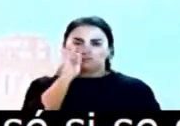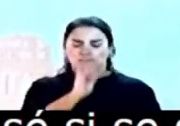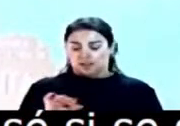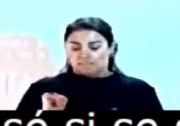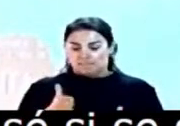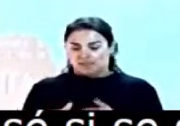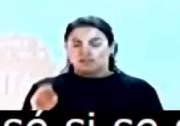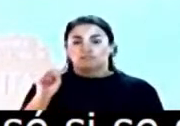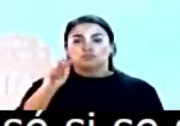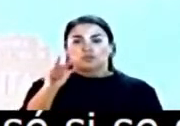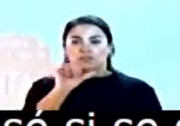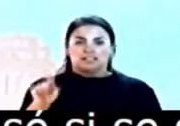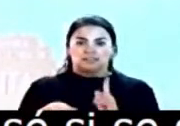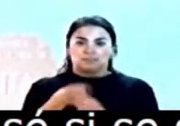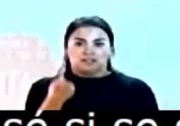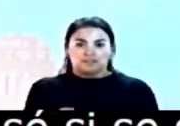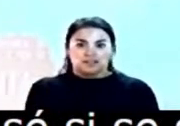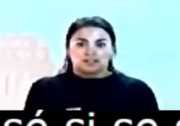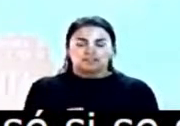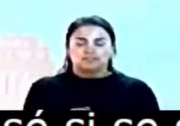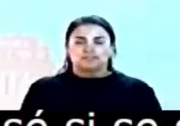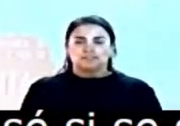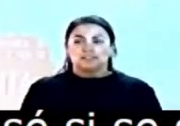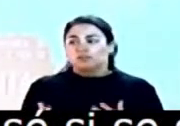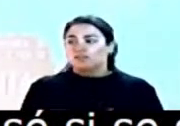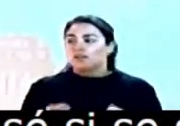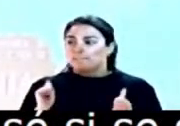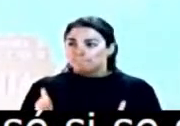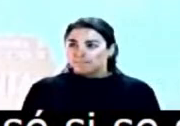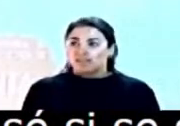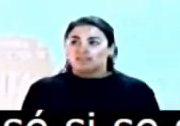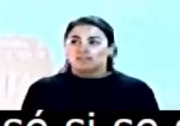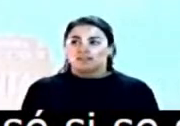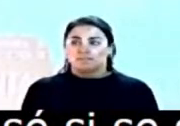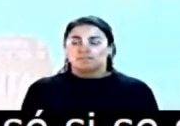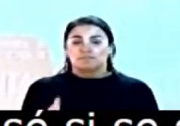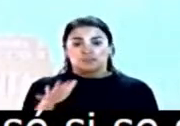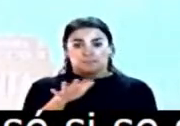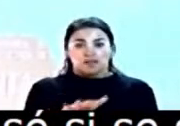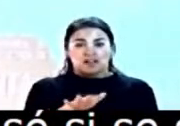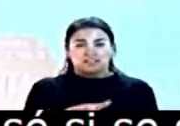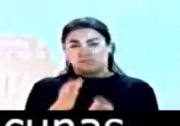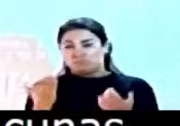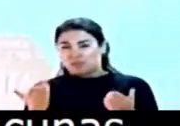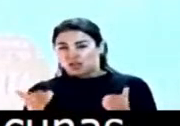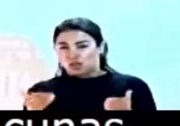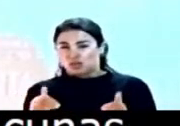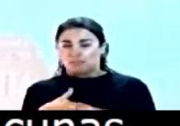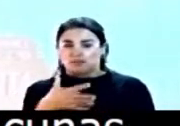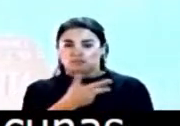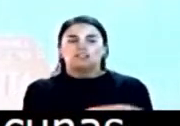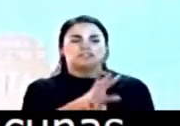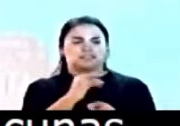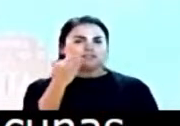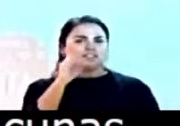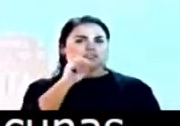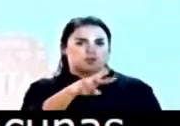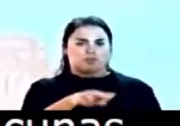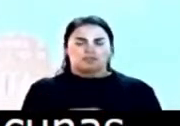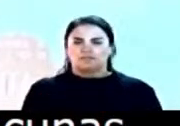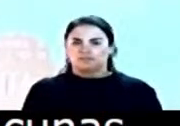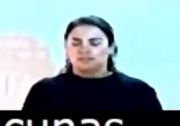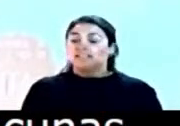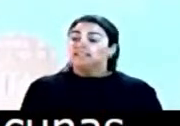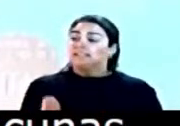empieza el día 12 de la semana que viene y se empiezan, dice, el martes, ¿no? El miércoles a inocular. El día 12. ¿Y ahí